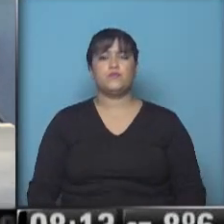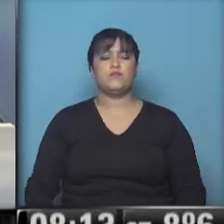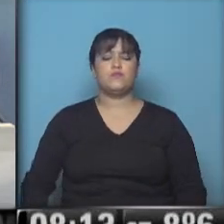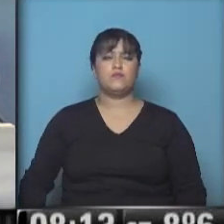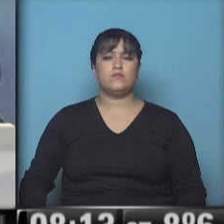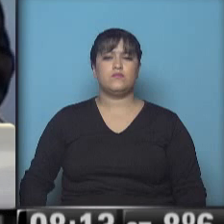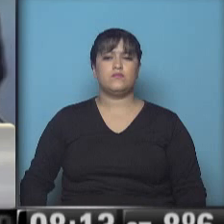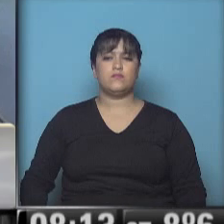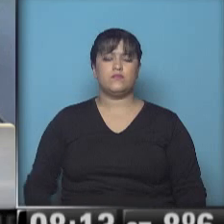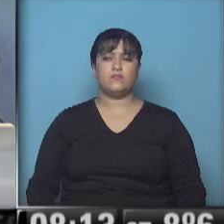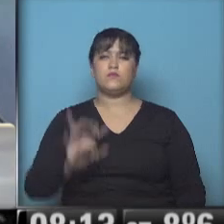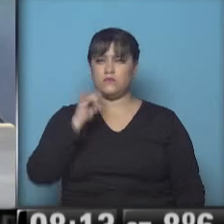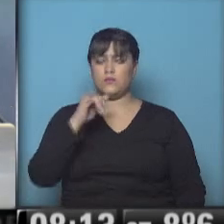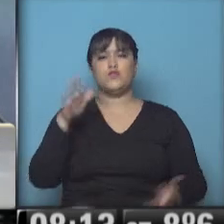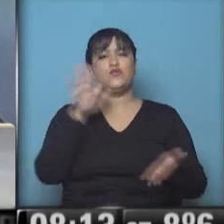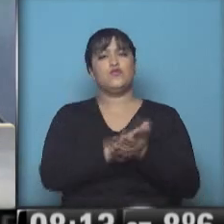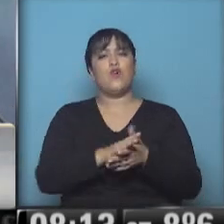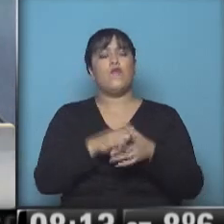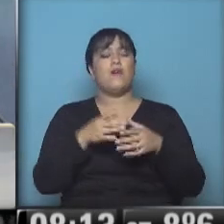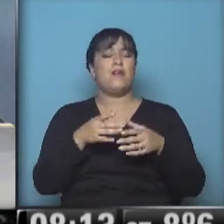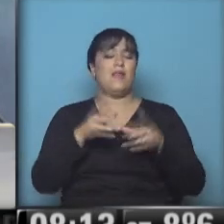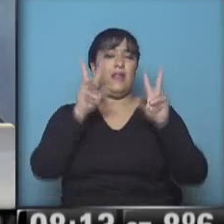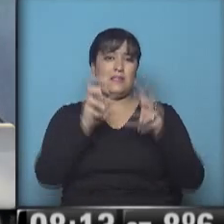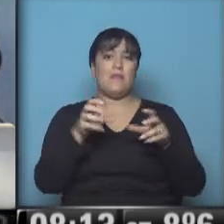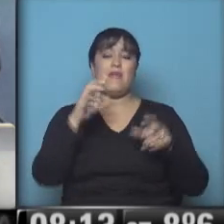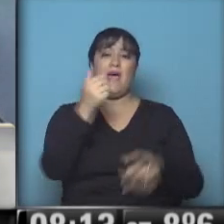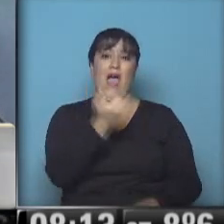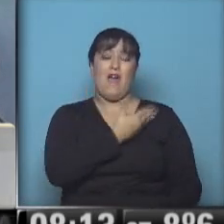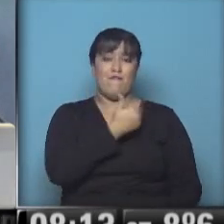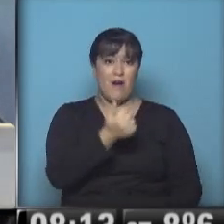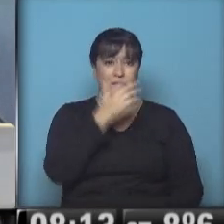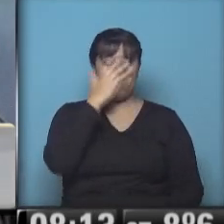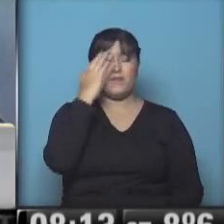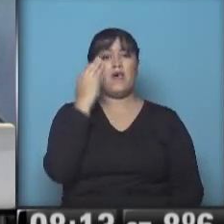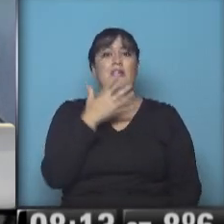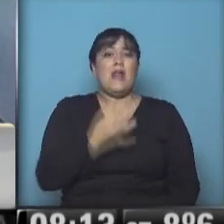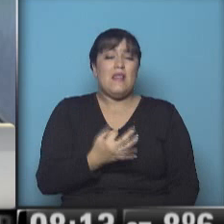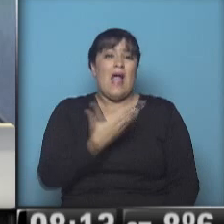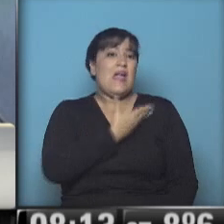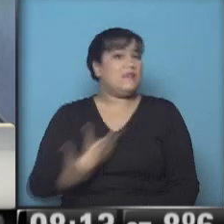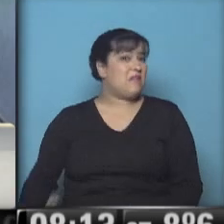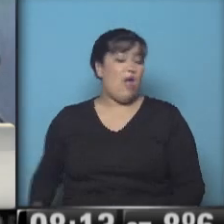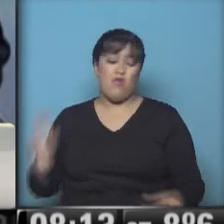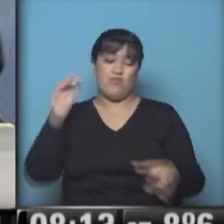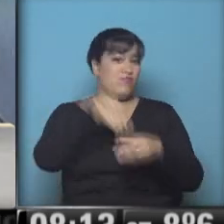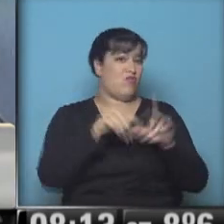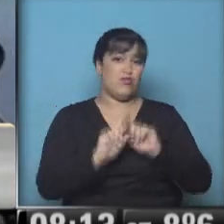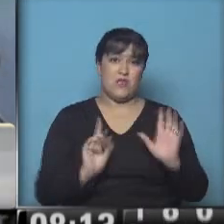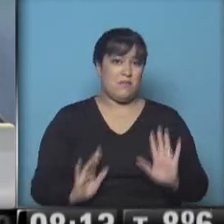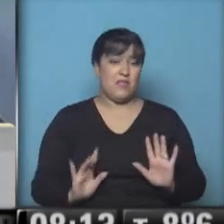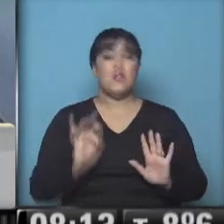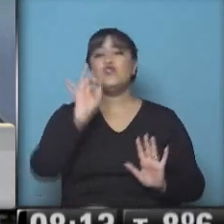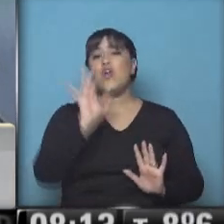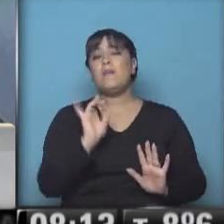respecto al tema de la asociación del fútbol Argentina Obviamente el estado no tiene ninguna injerencia simplemente tiene un